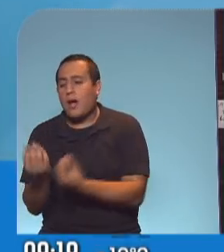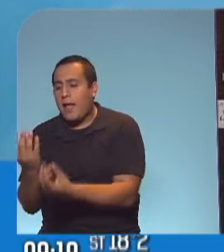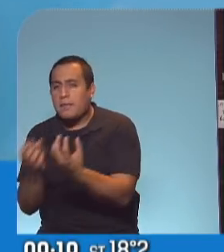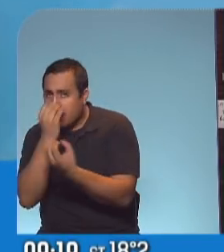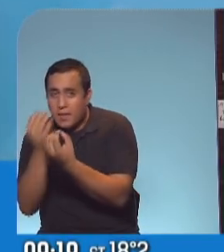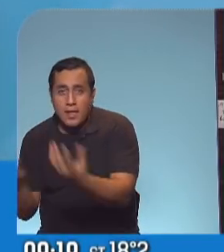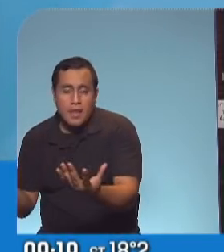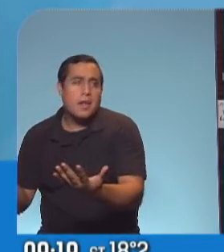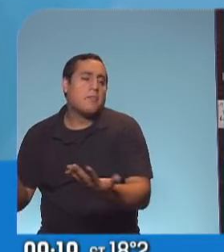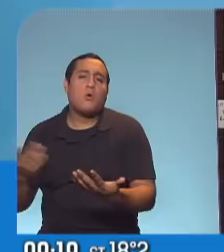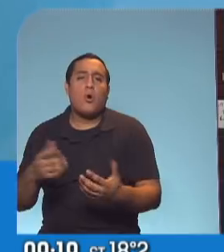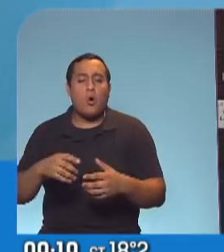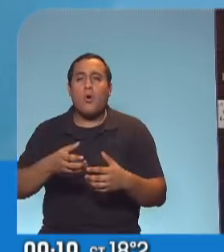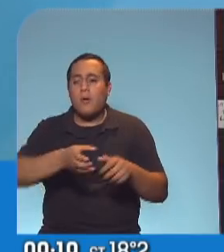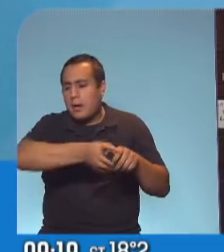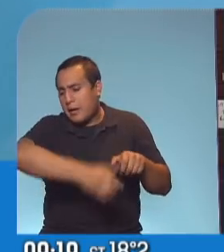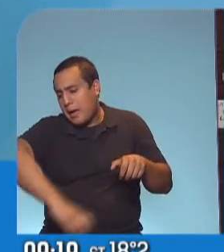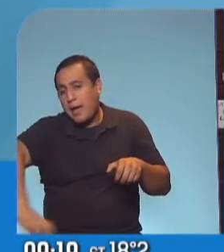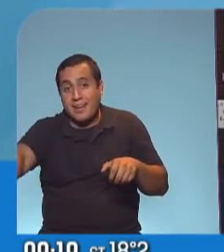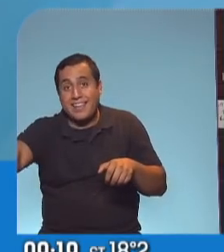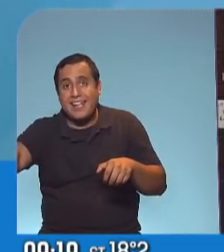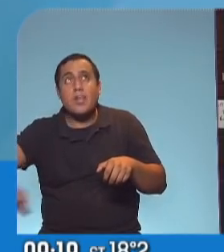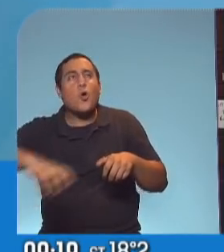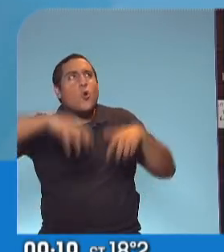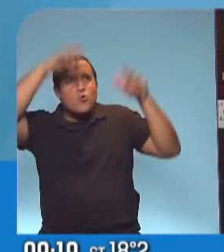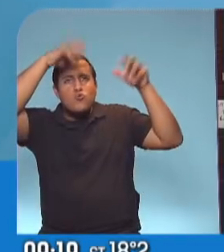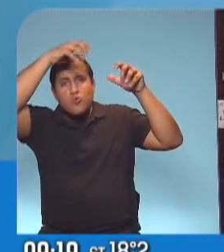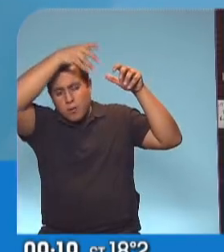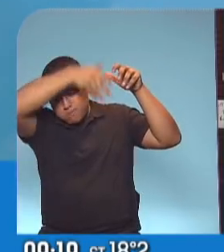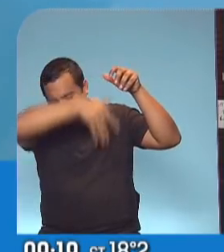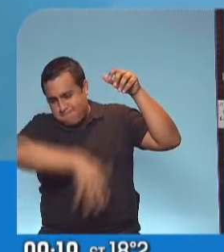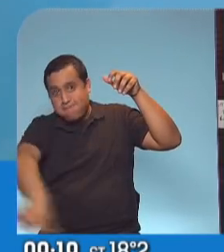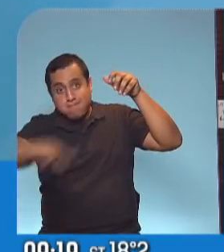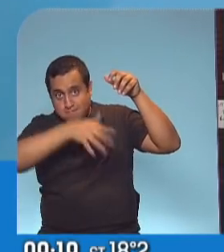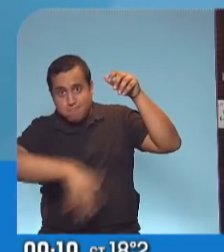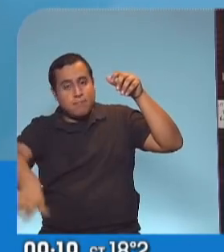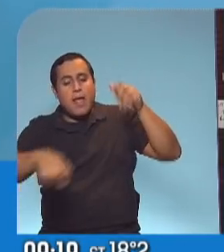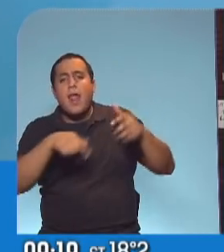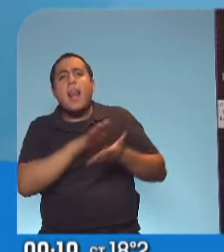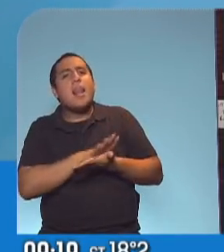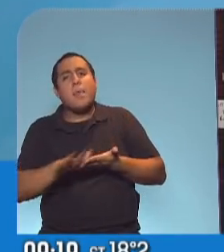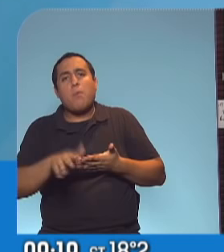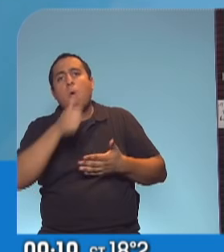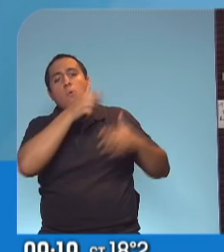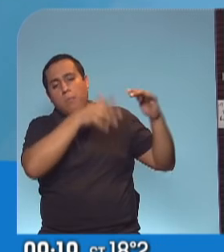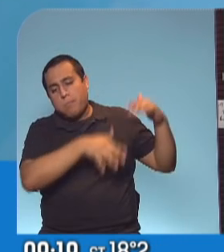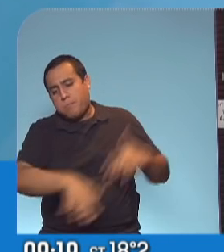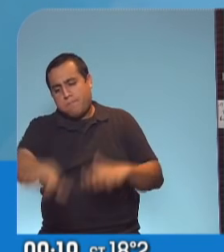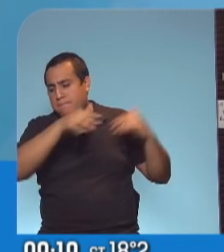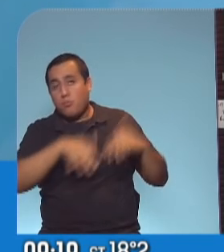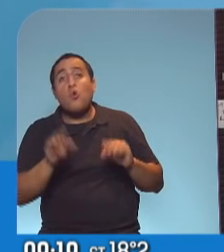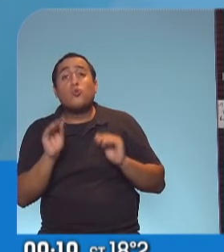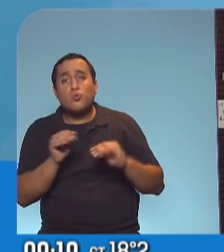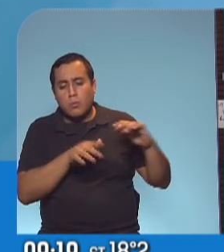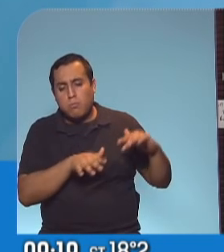desmalezados, destapar canaletas y desagües de lluvia. Esto es muy importante, mantenerlas limpias, que el agua corra, ¿sí? Que no se acumule. Mantener